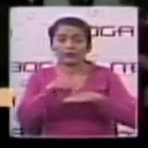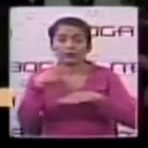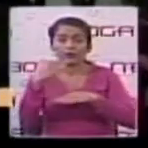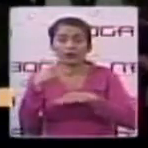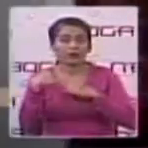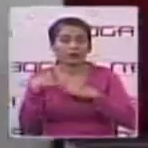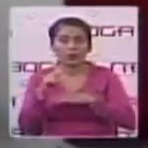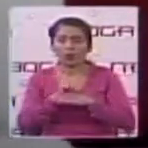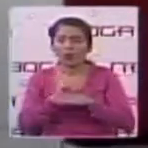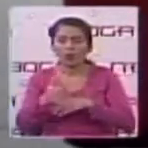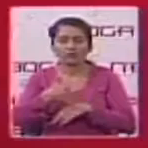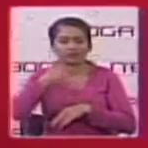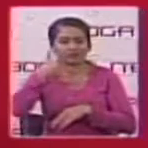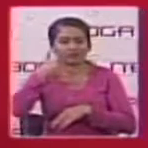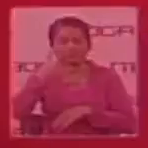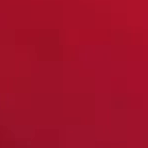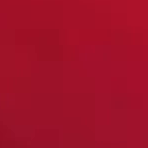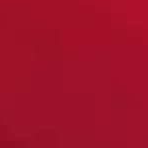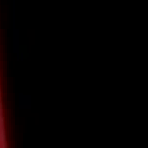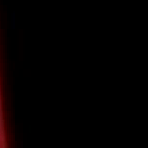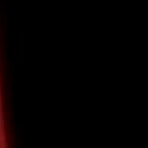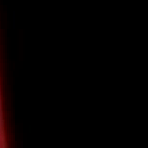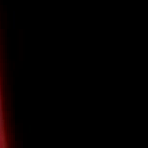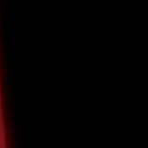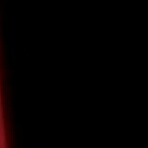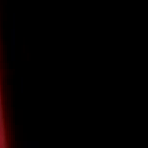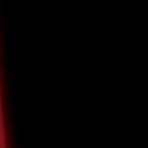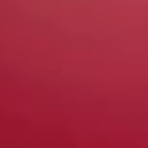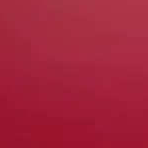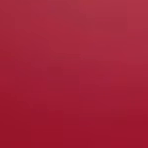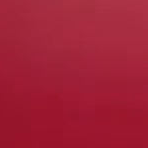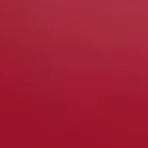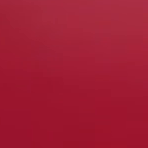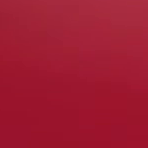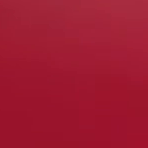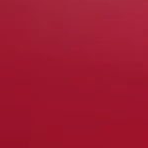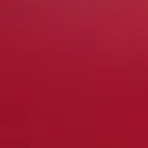En